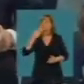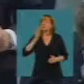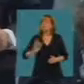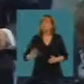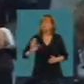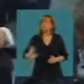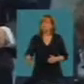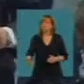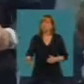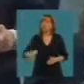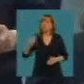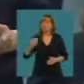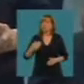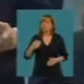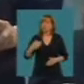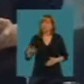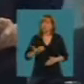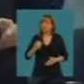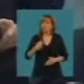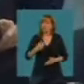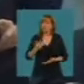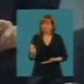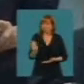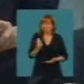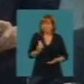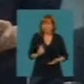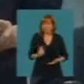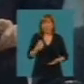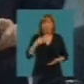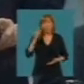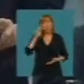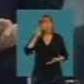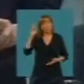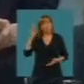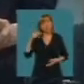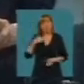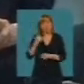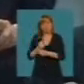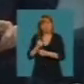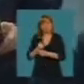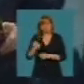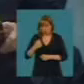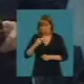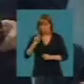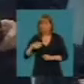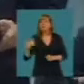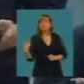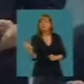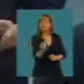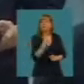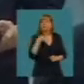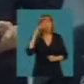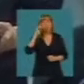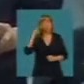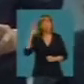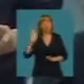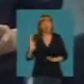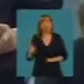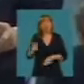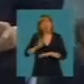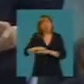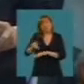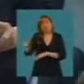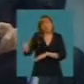lealtad y patriotismo el cargo que acepta, cumpliendo y haciendo cumplir la Constitución de la Nación Argentina en cuanto de él